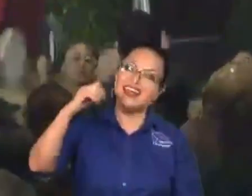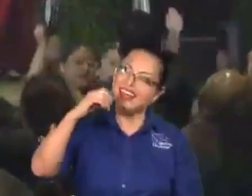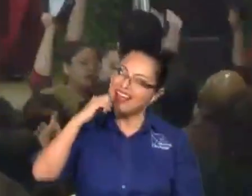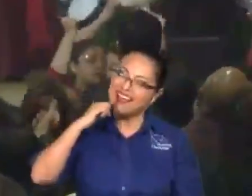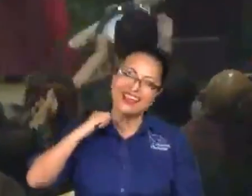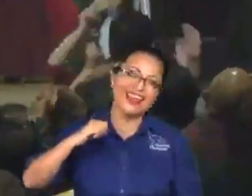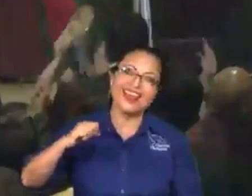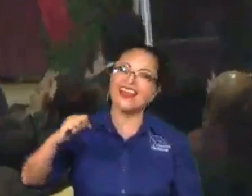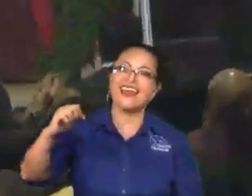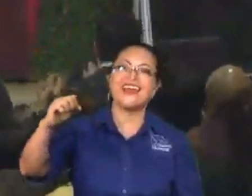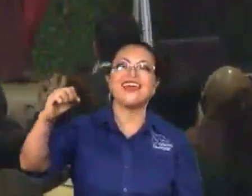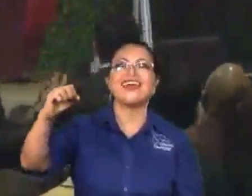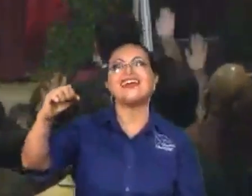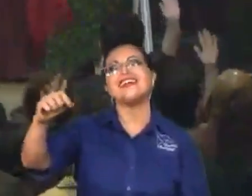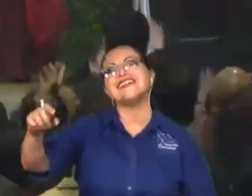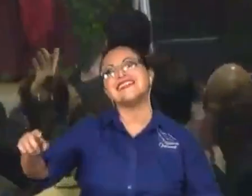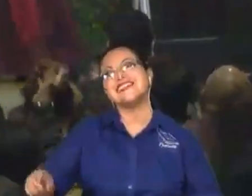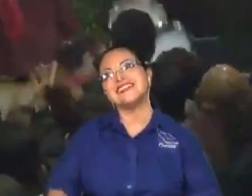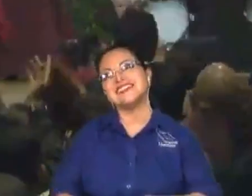Vamos a decir,